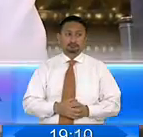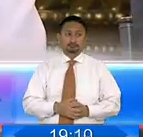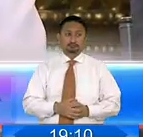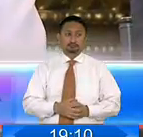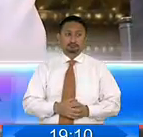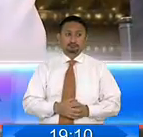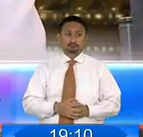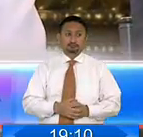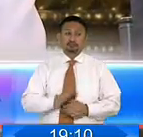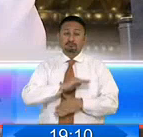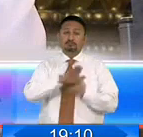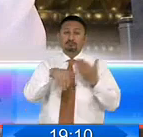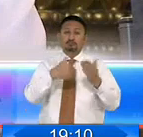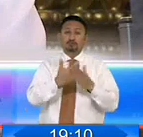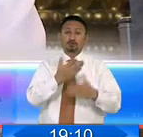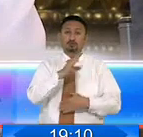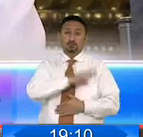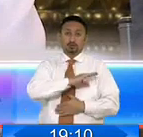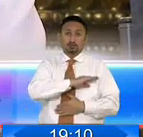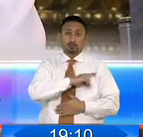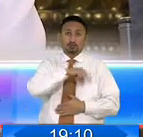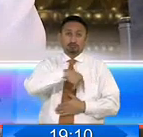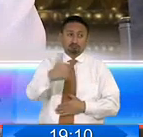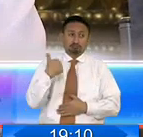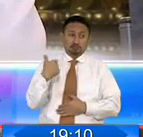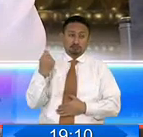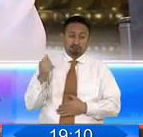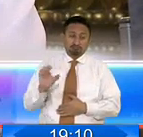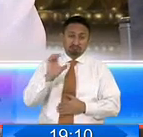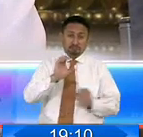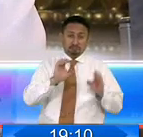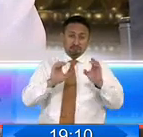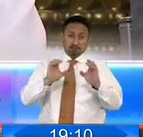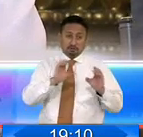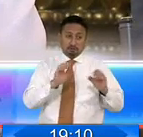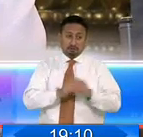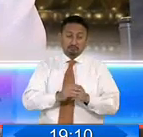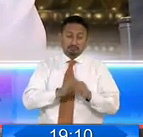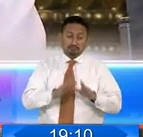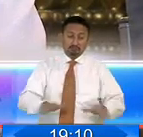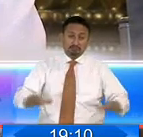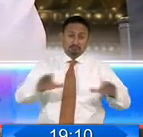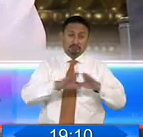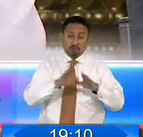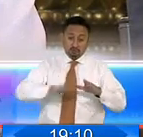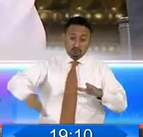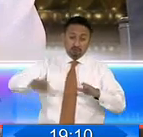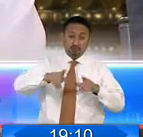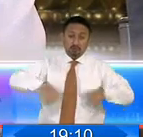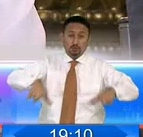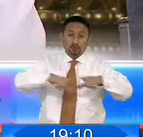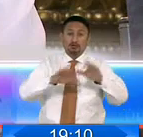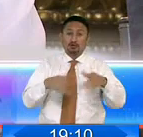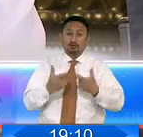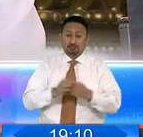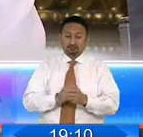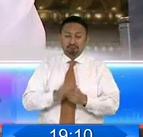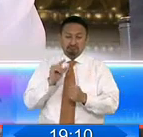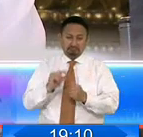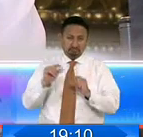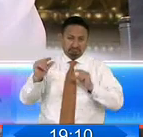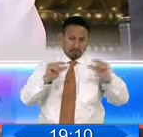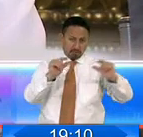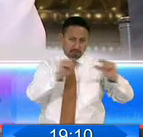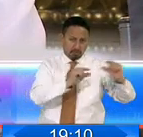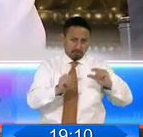tienen pequeños montos dado su demografía y dado su población